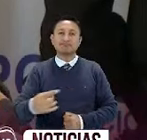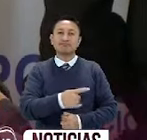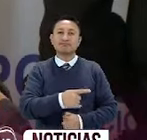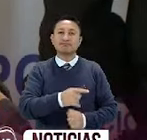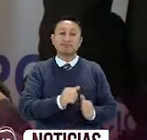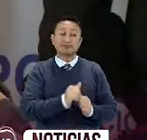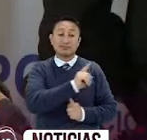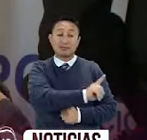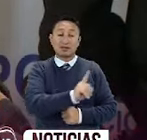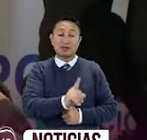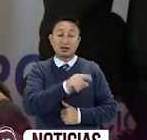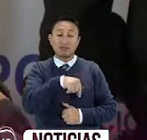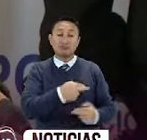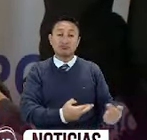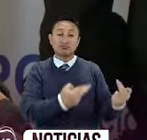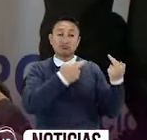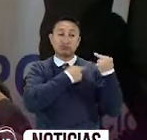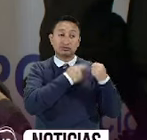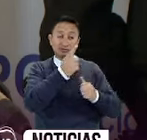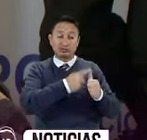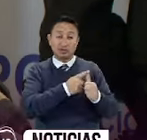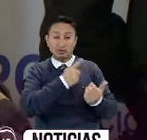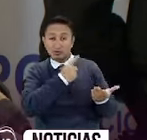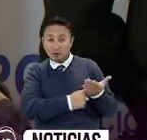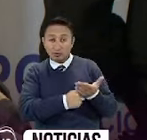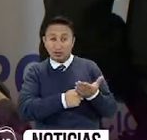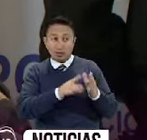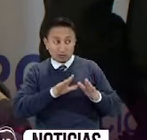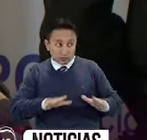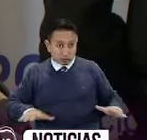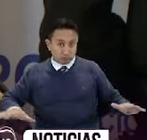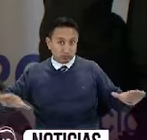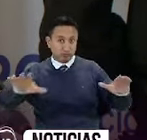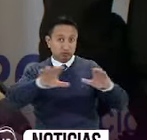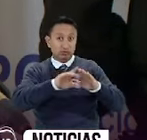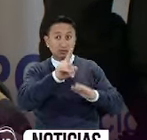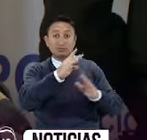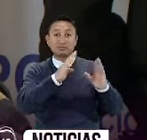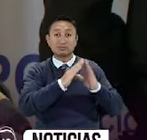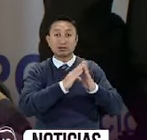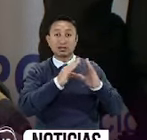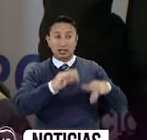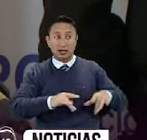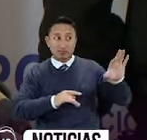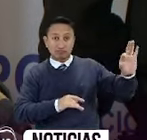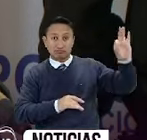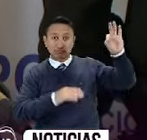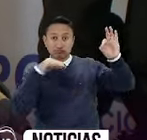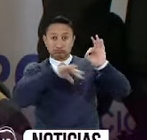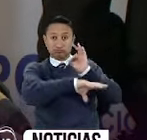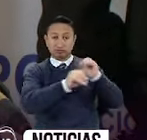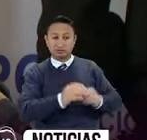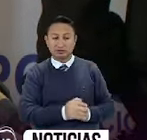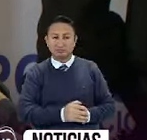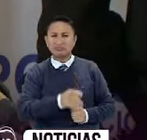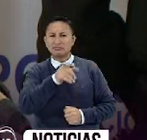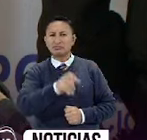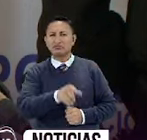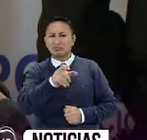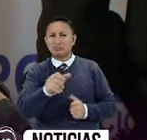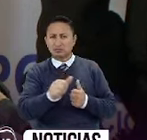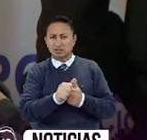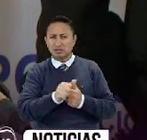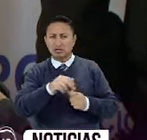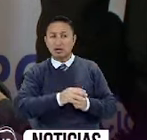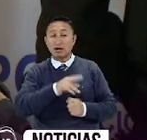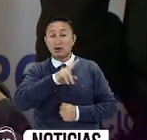de estas personas es uno analizar el perímetro del domicilio que han seleccionado, ver que no haya unidades de